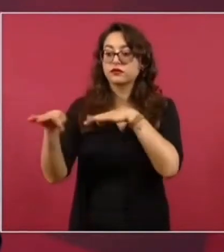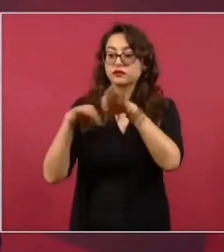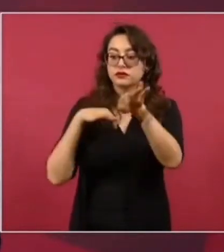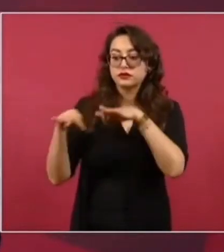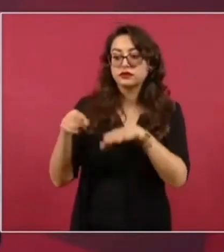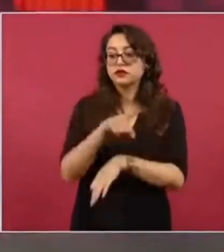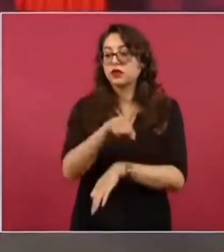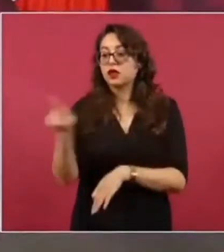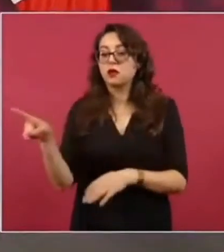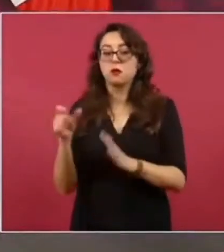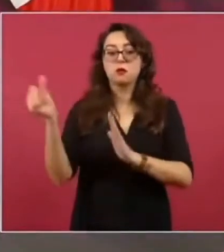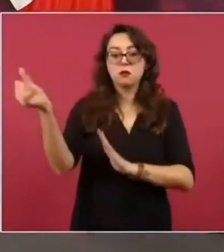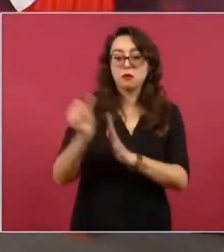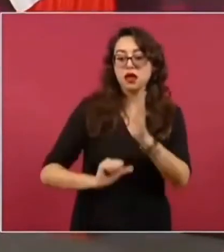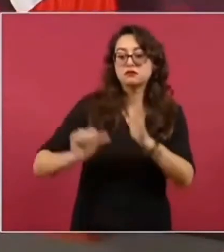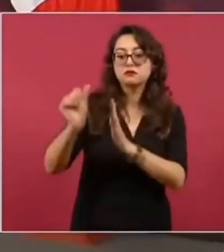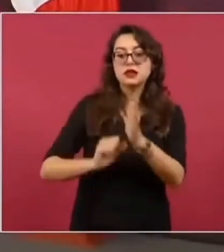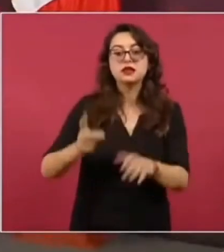pesos mensuales.